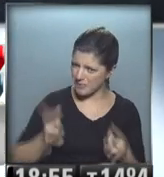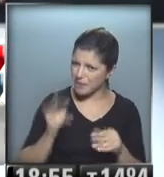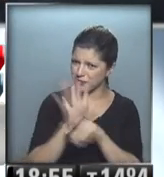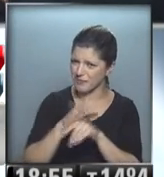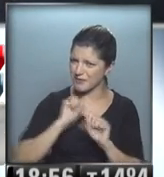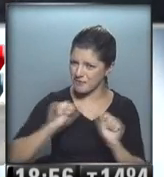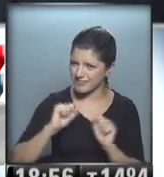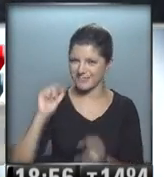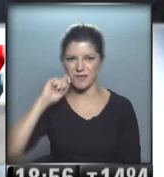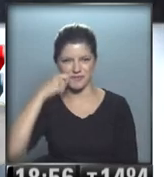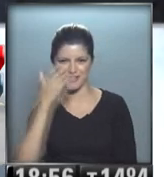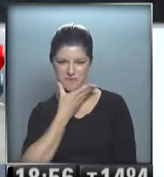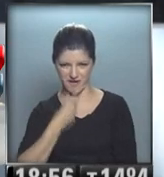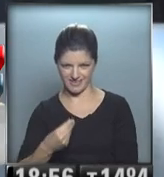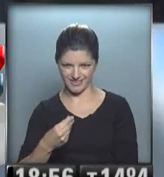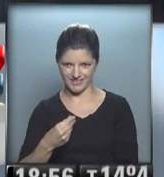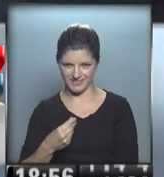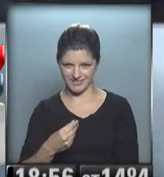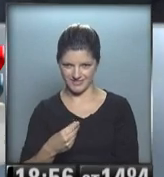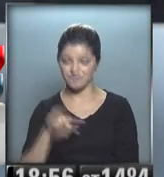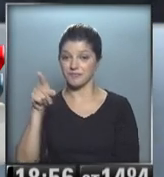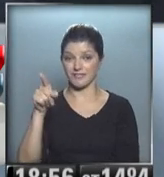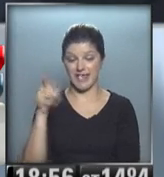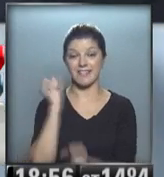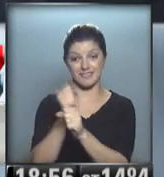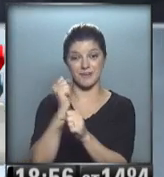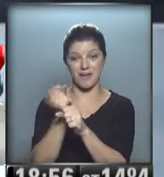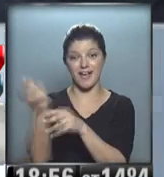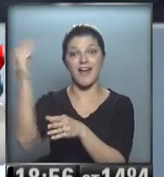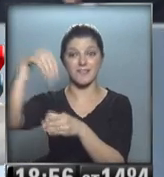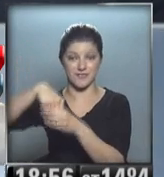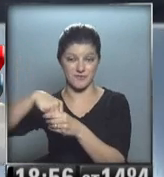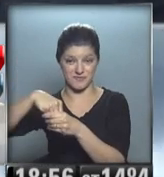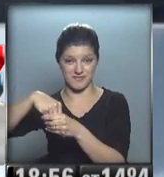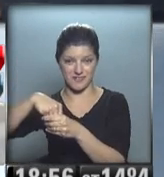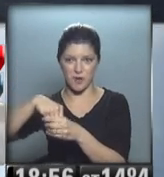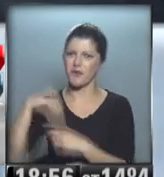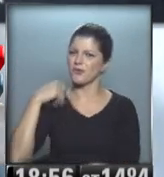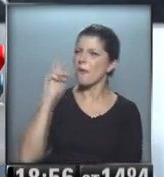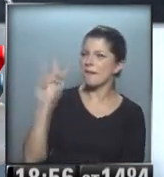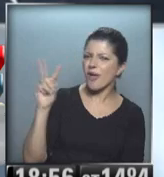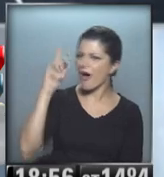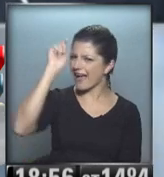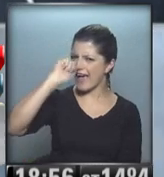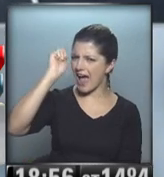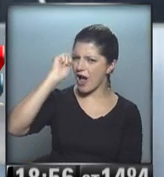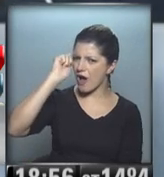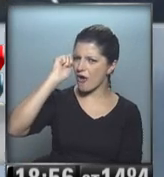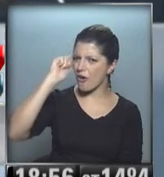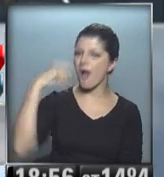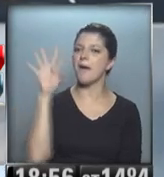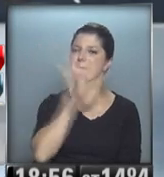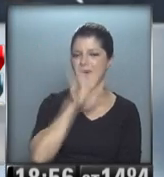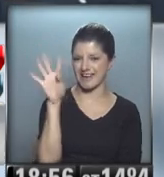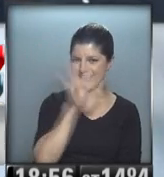lindas también forman parte de los operarios porque las veo con sus cascos amarillos, así